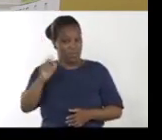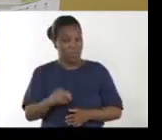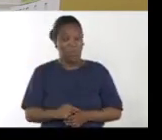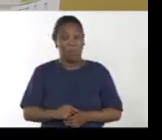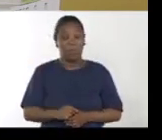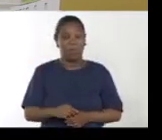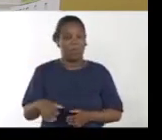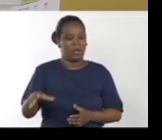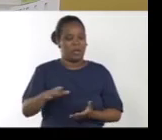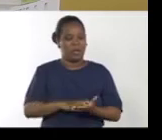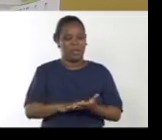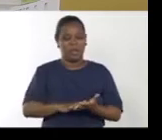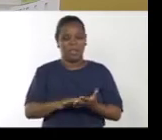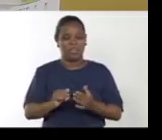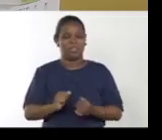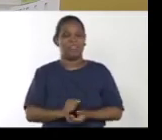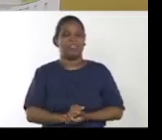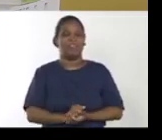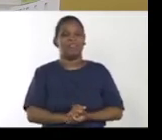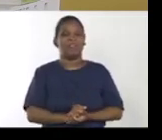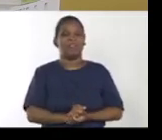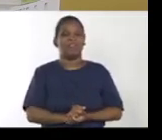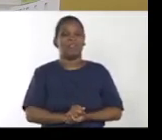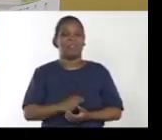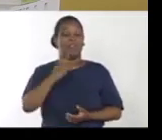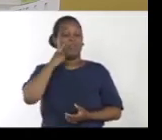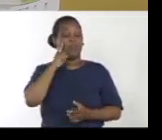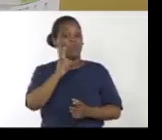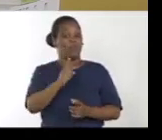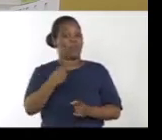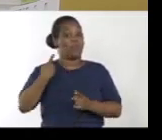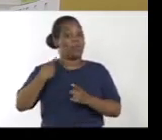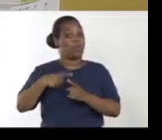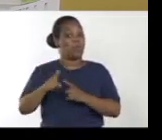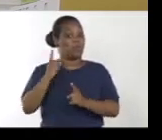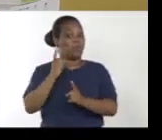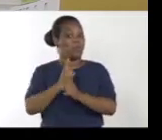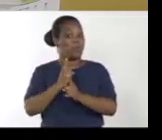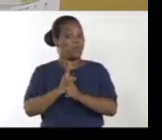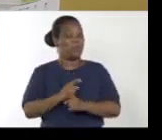soberanía no nos las quita nadie. Nos vemos en